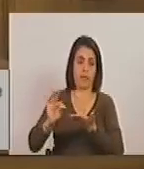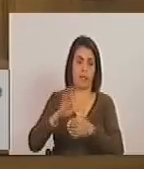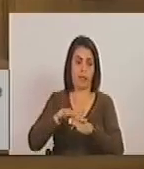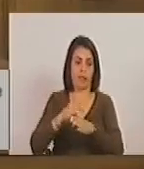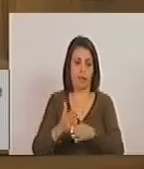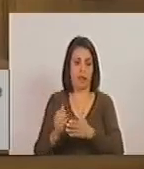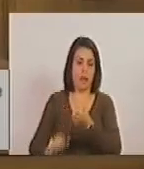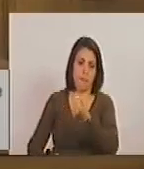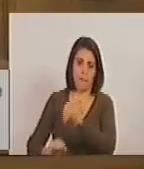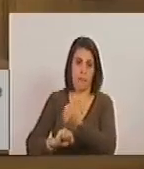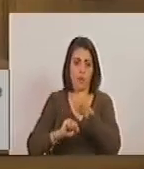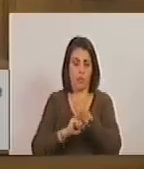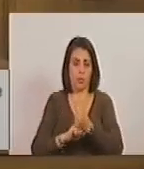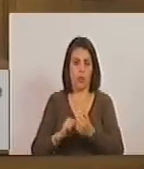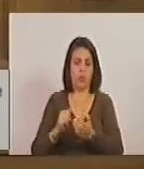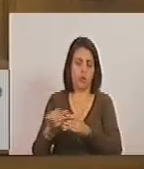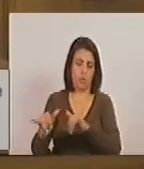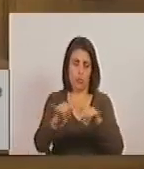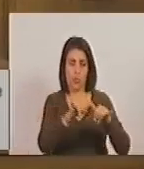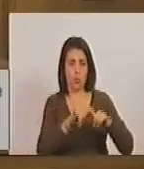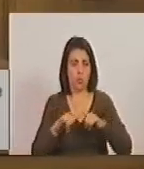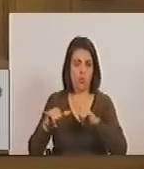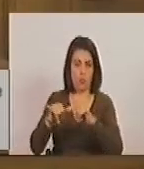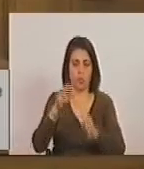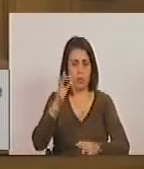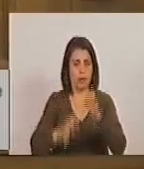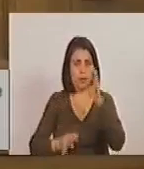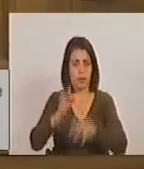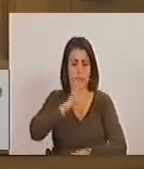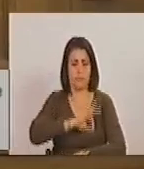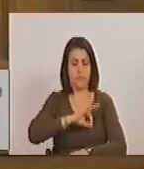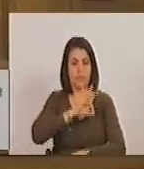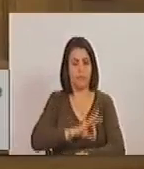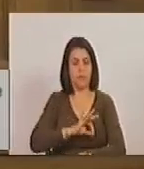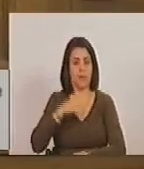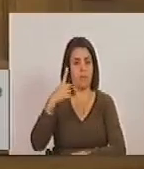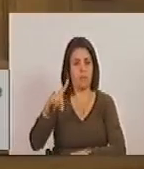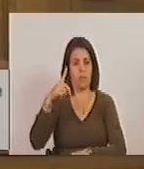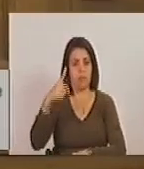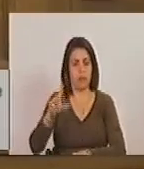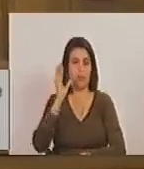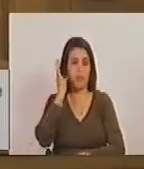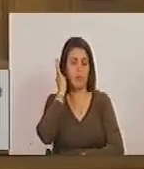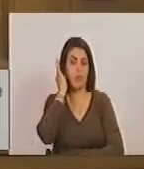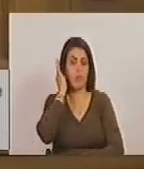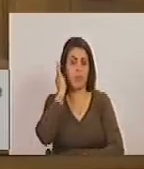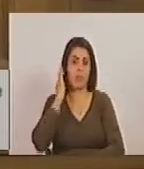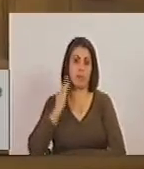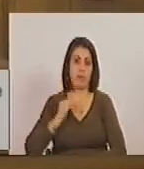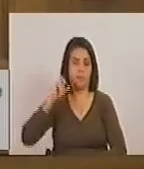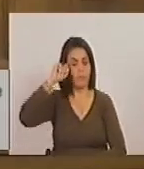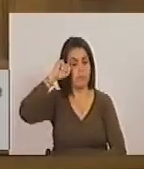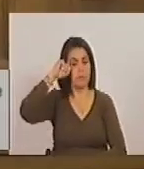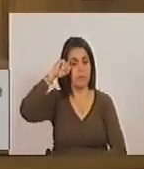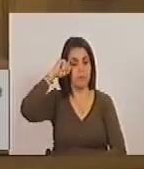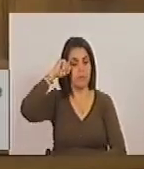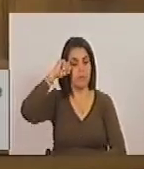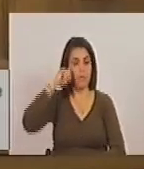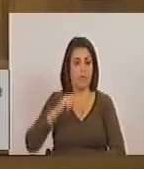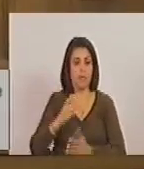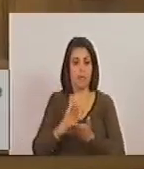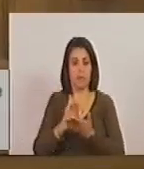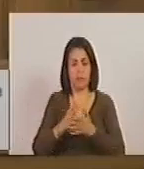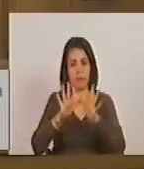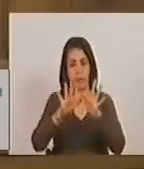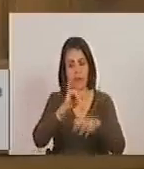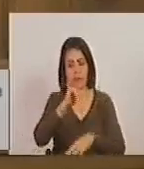en favor de la lucha por la igualdad, la justicia social y los derechos de la mujer, conmemorando cada 10